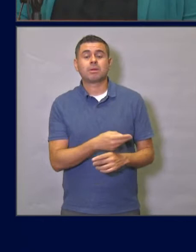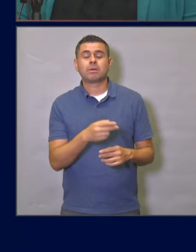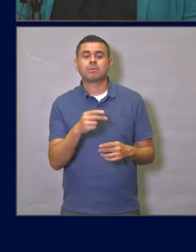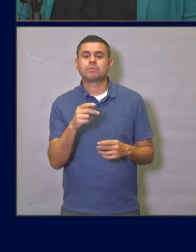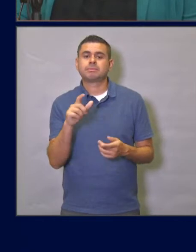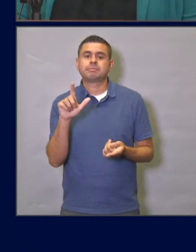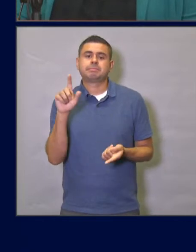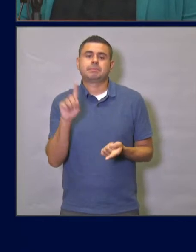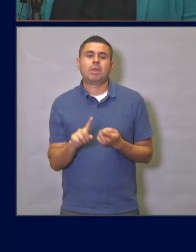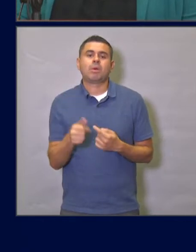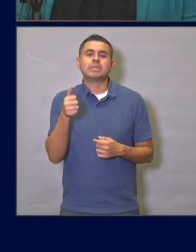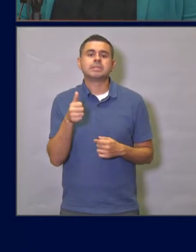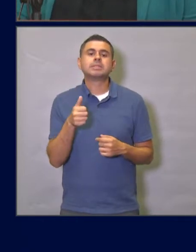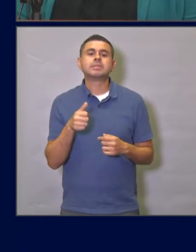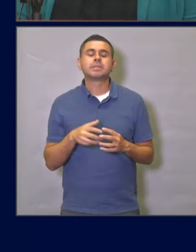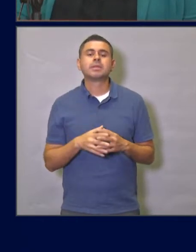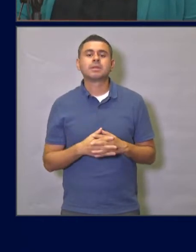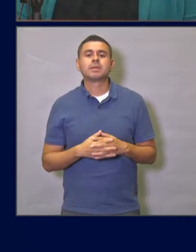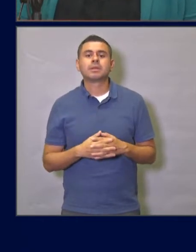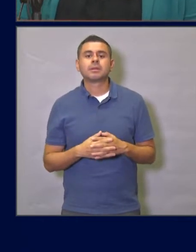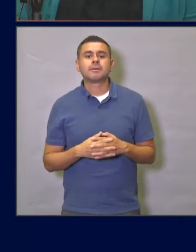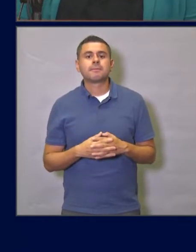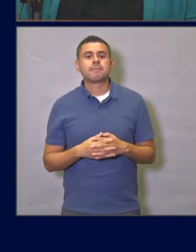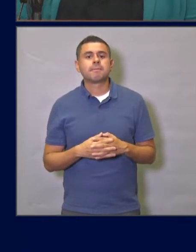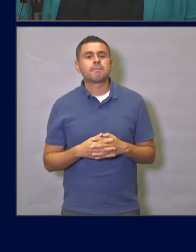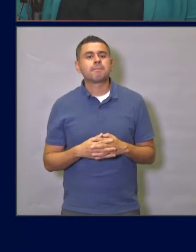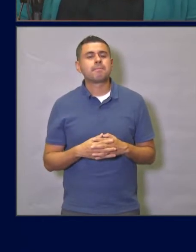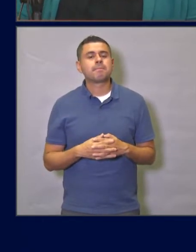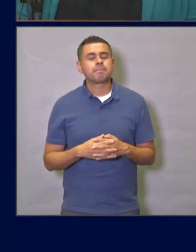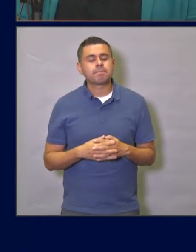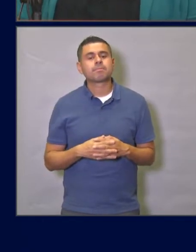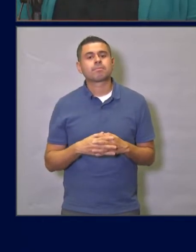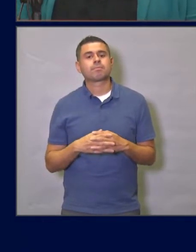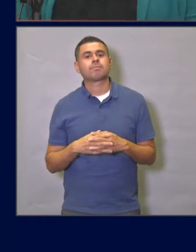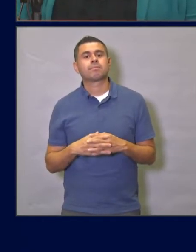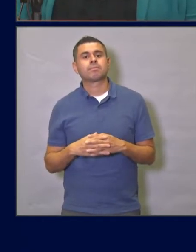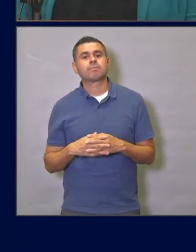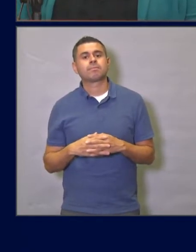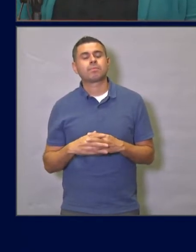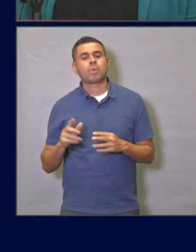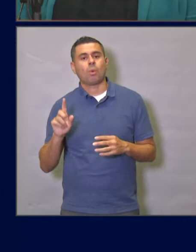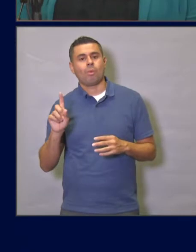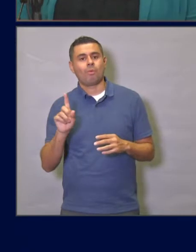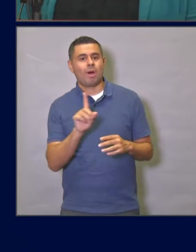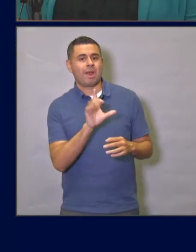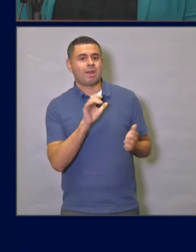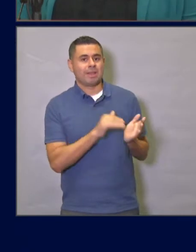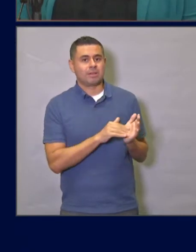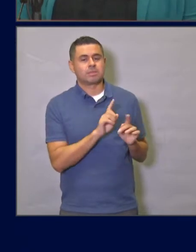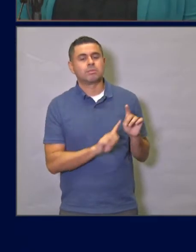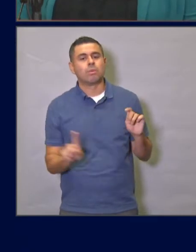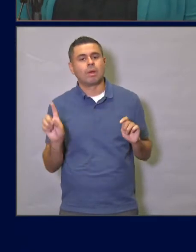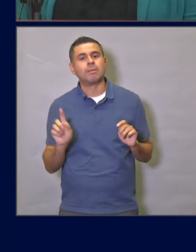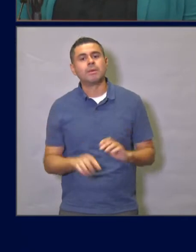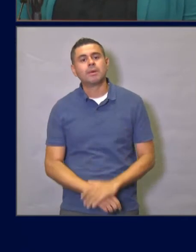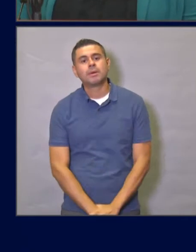bajas, 1 por cada 100,000 personas. Next slide, please.